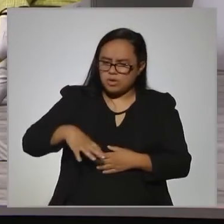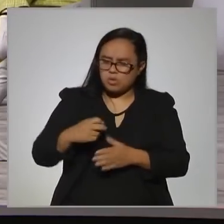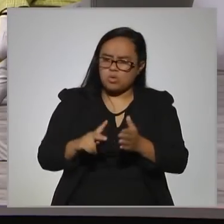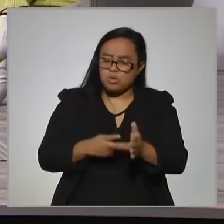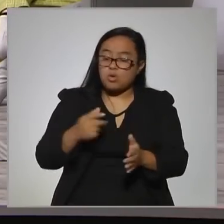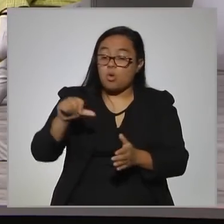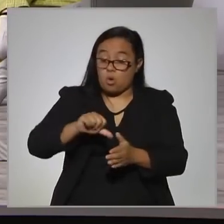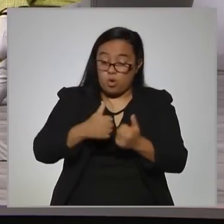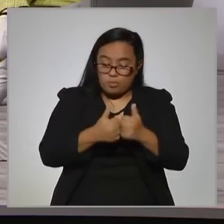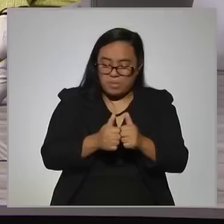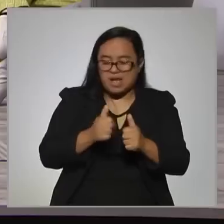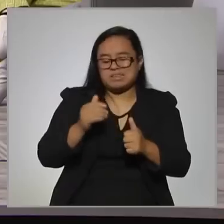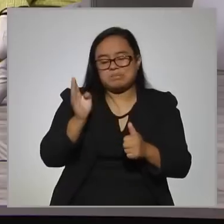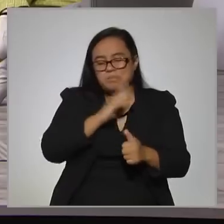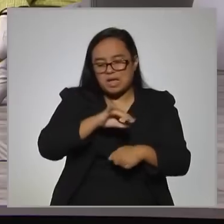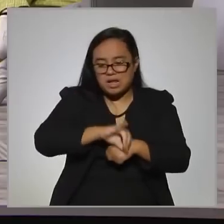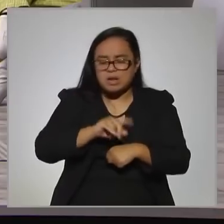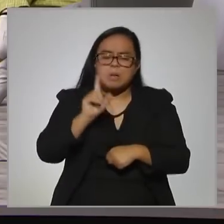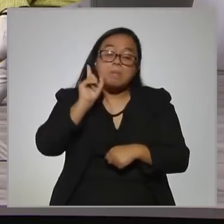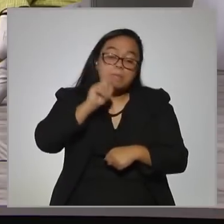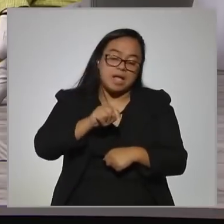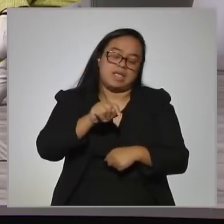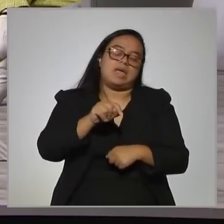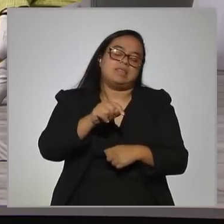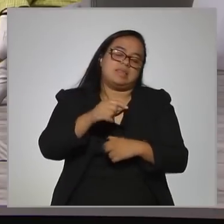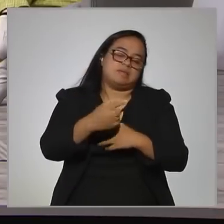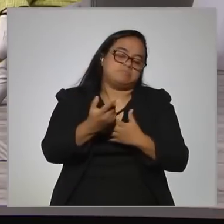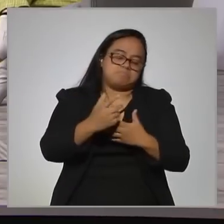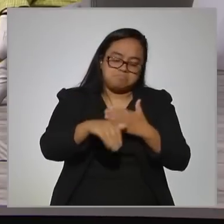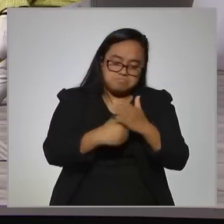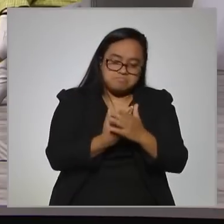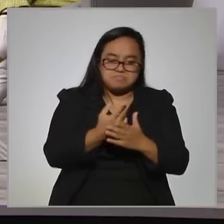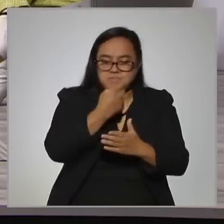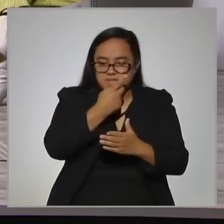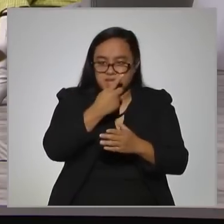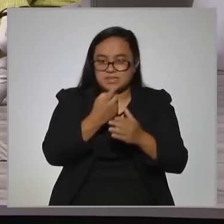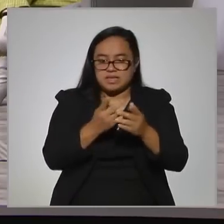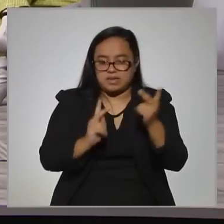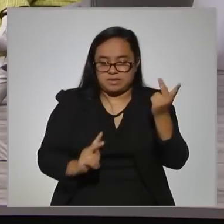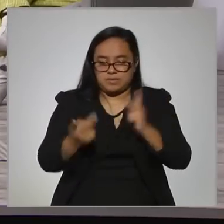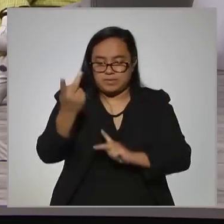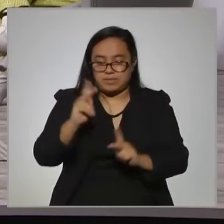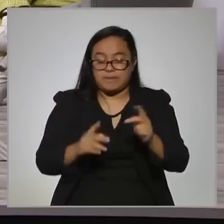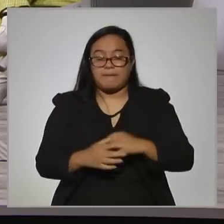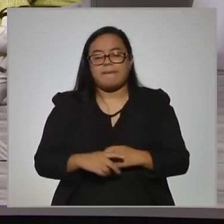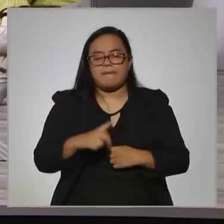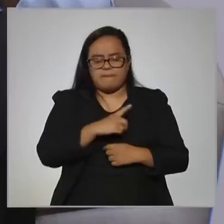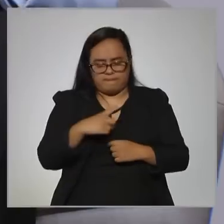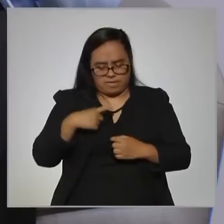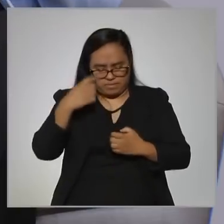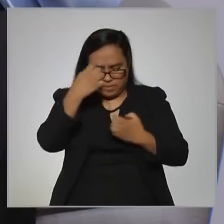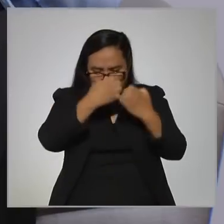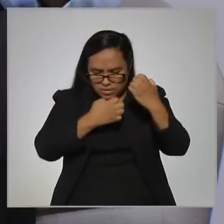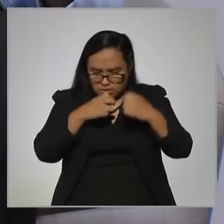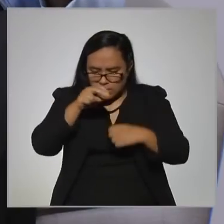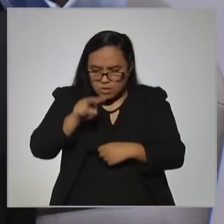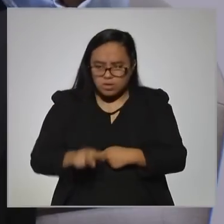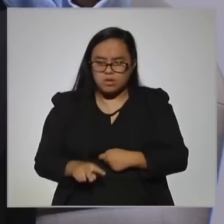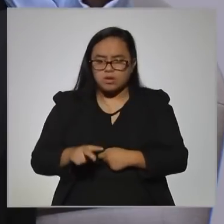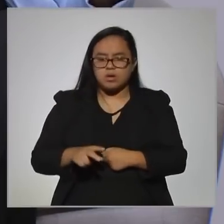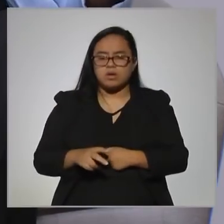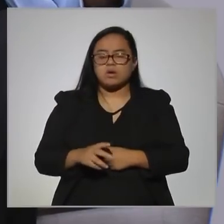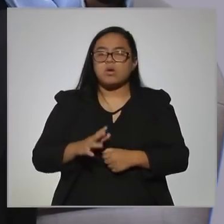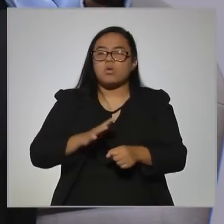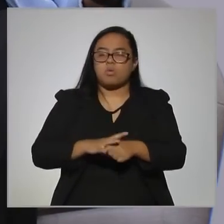pan de más, mañana desayuno verduras. Claro. Sí. Pero hacer un balance y poder ver realmente qué